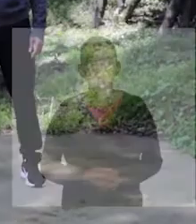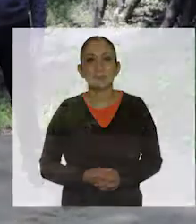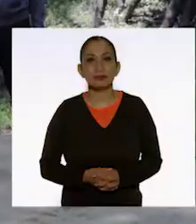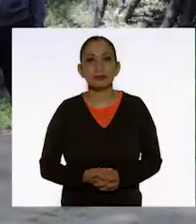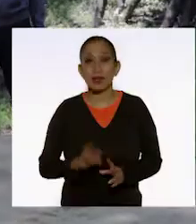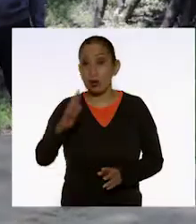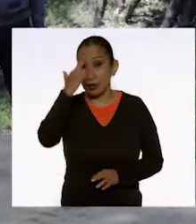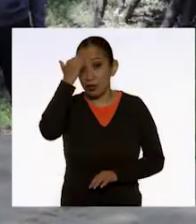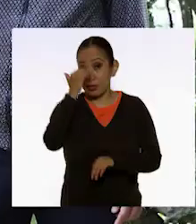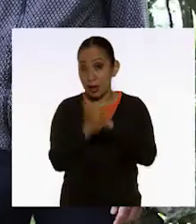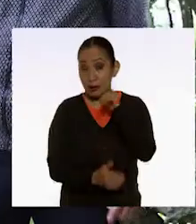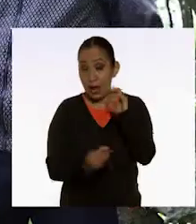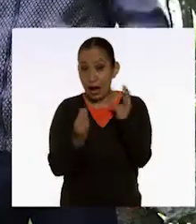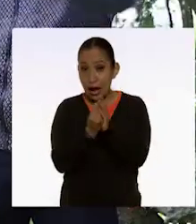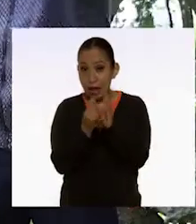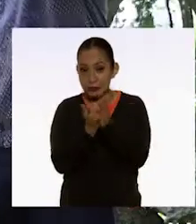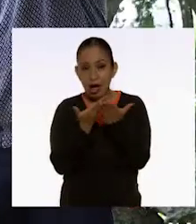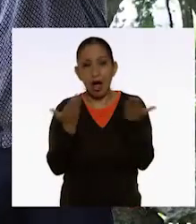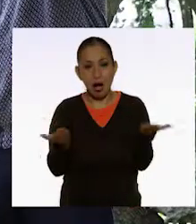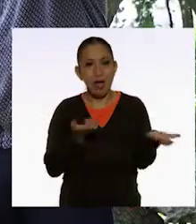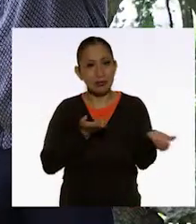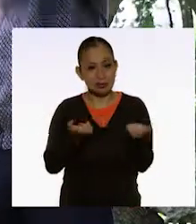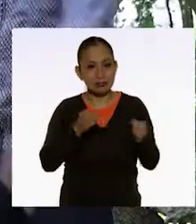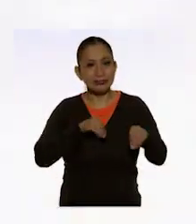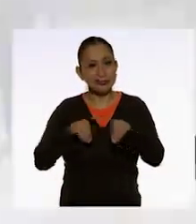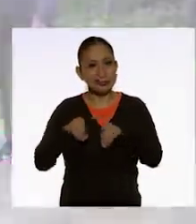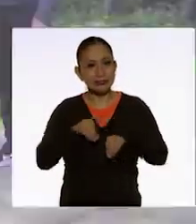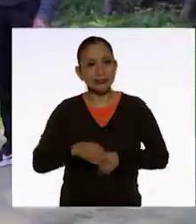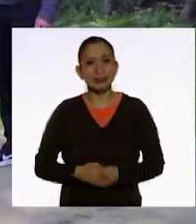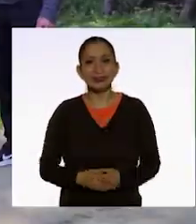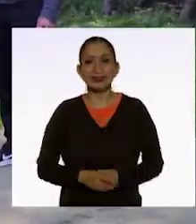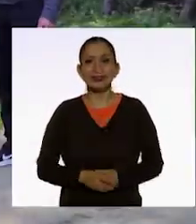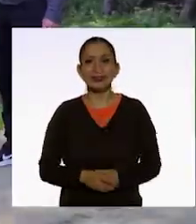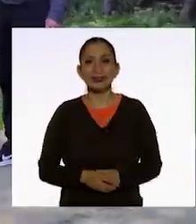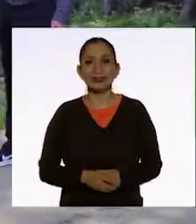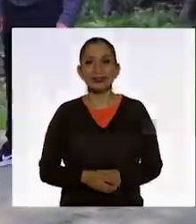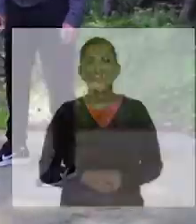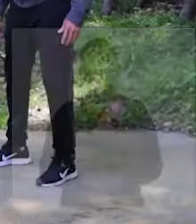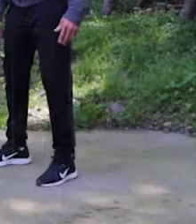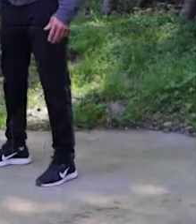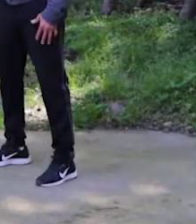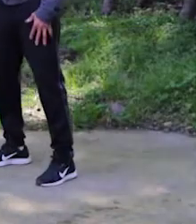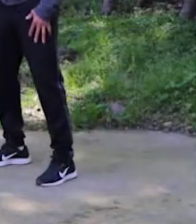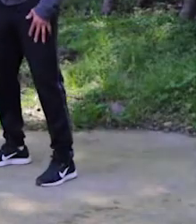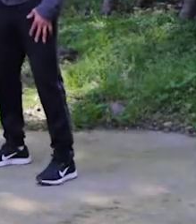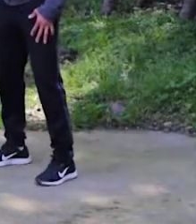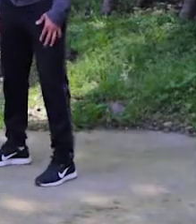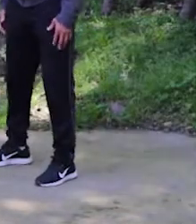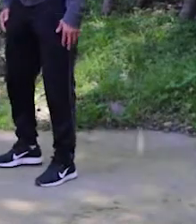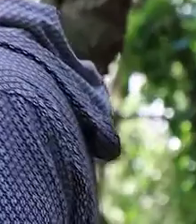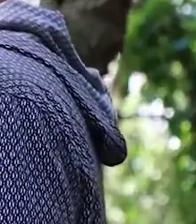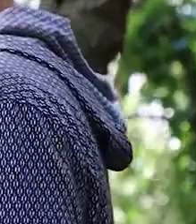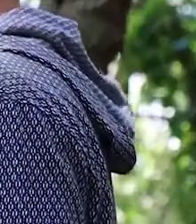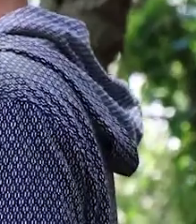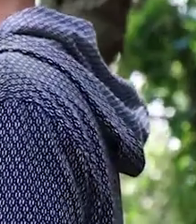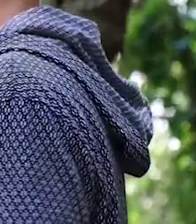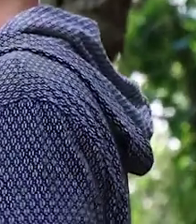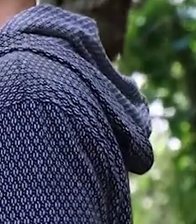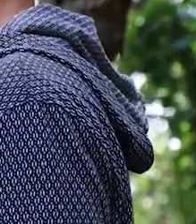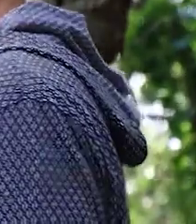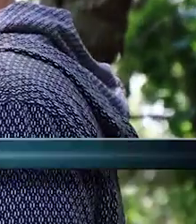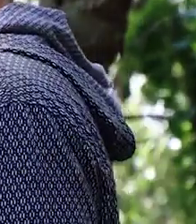Recuerda, entre clase y clase, activa tu cuerpo. Ok, vamos a trabajar pierna.